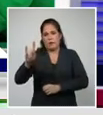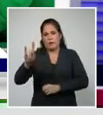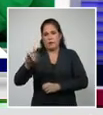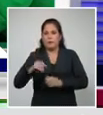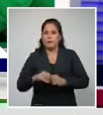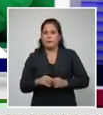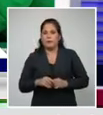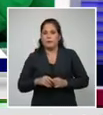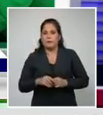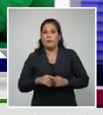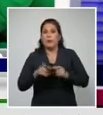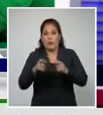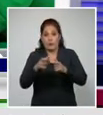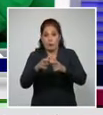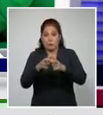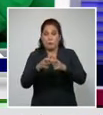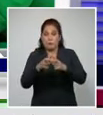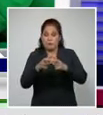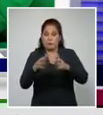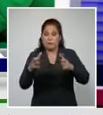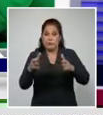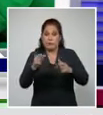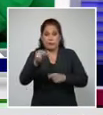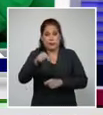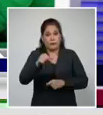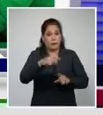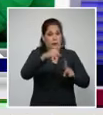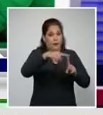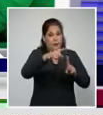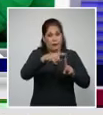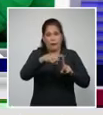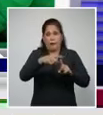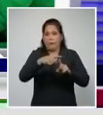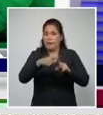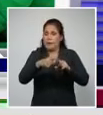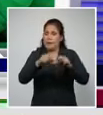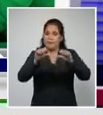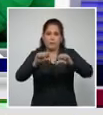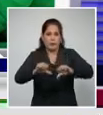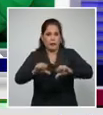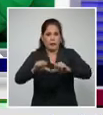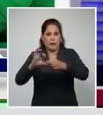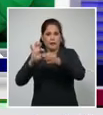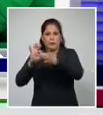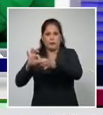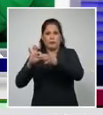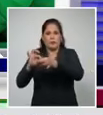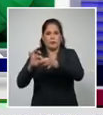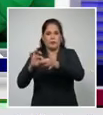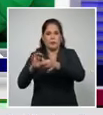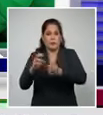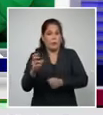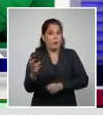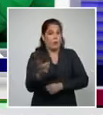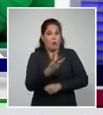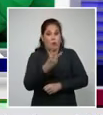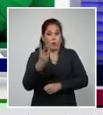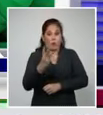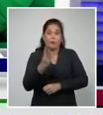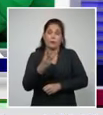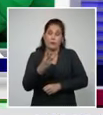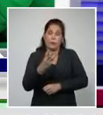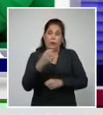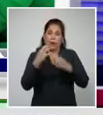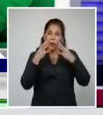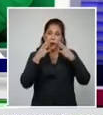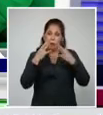Este es el saldo desagradable de esta enfermedad que, como vemos, deja un número importante